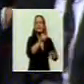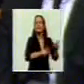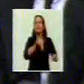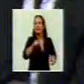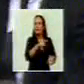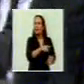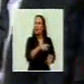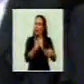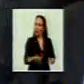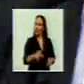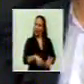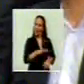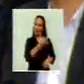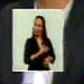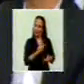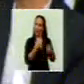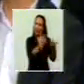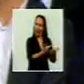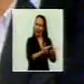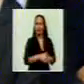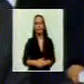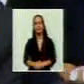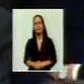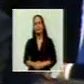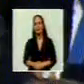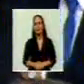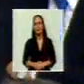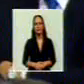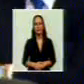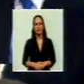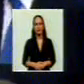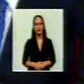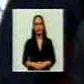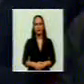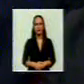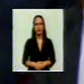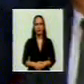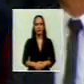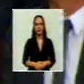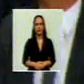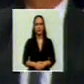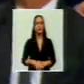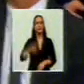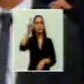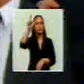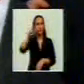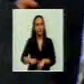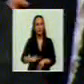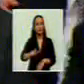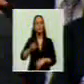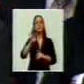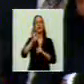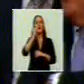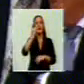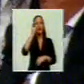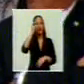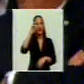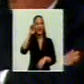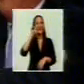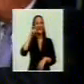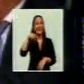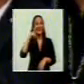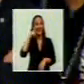esta distinción. El doctor Carlos Alberto Querini, que ha